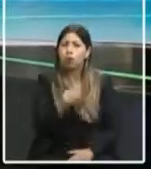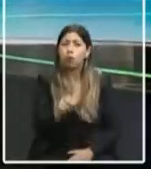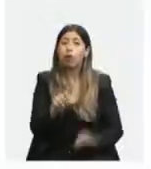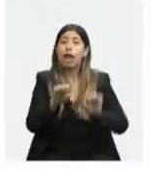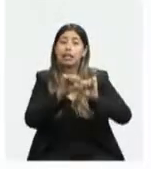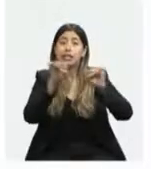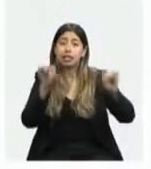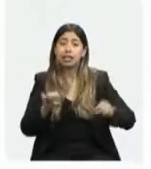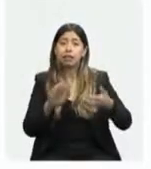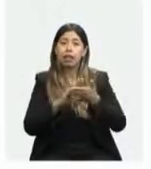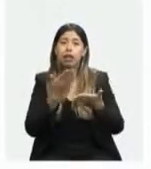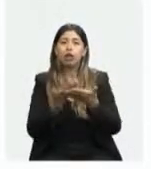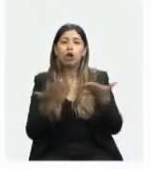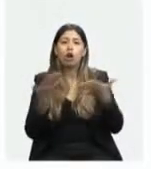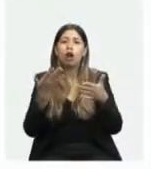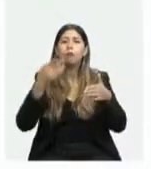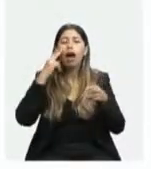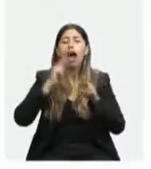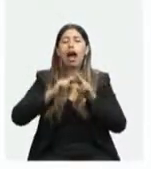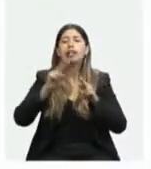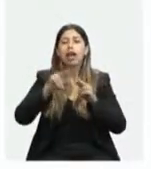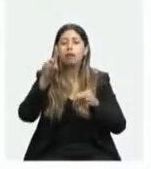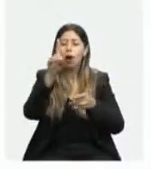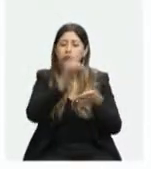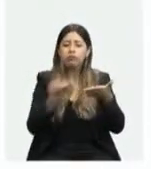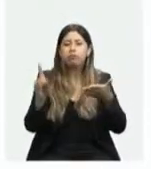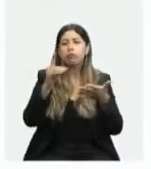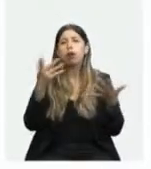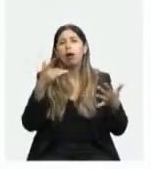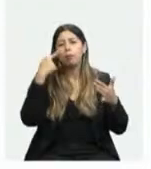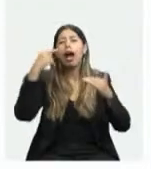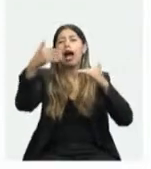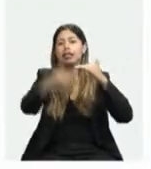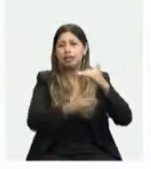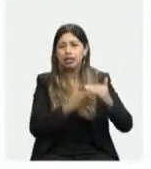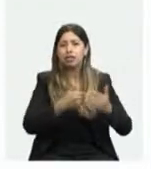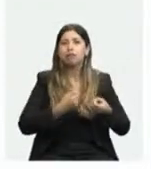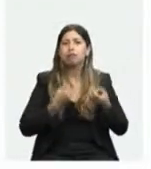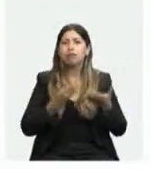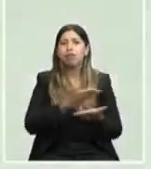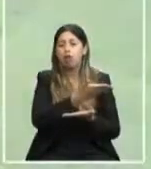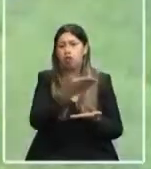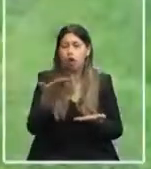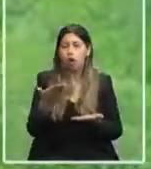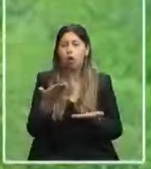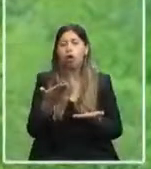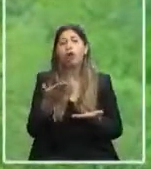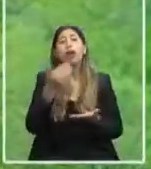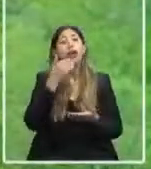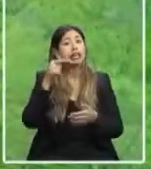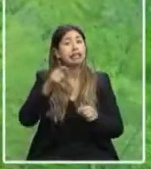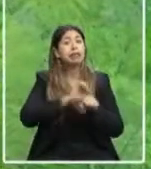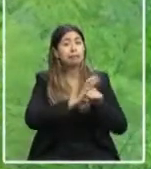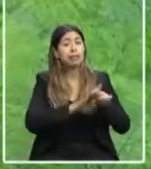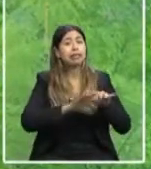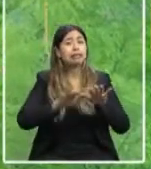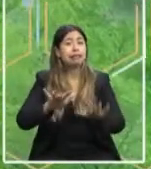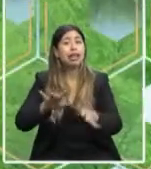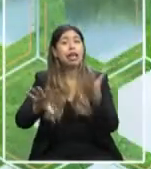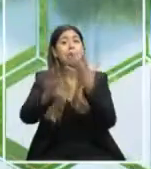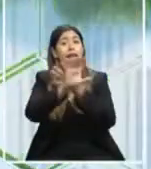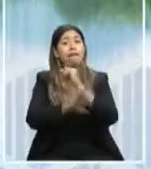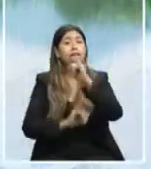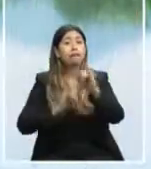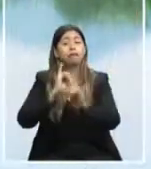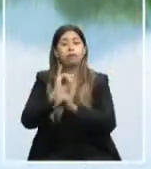respondan y se adapten y sean accesibles cuando los mismos se requieran? La pandemia impactó fuertemente en todo lo que es el desarrollo de la virtualidad.